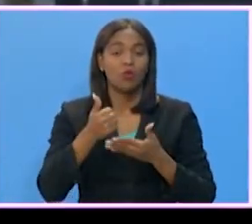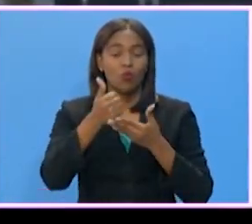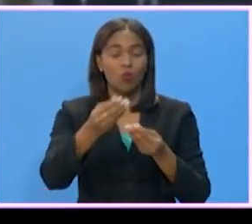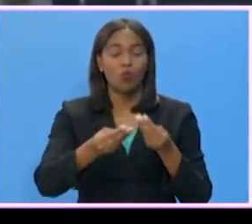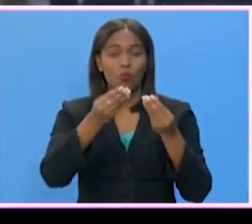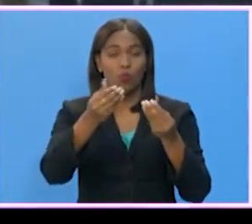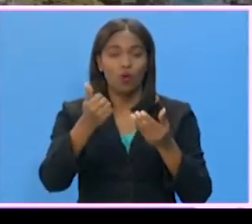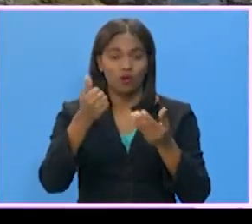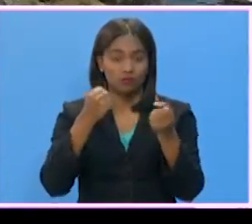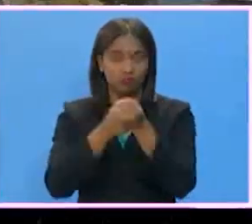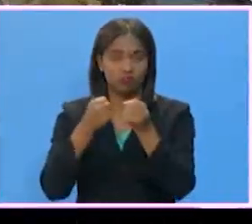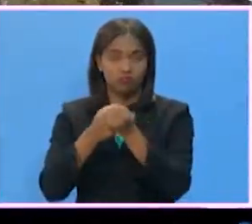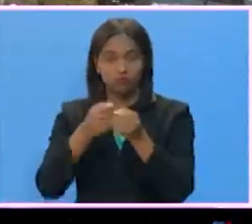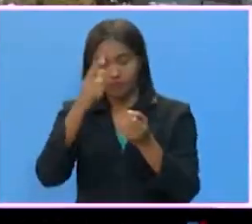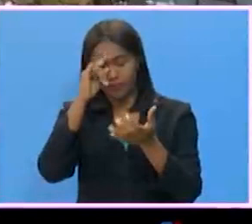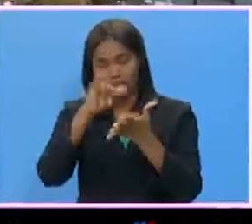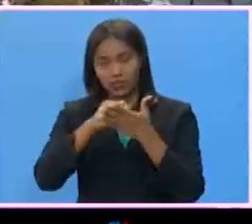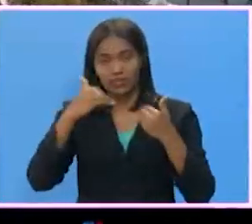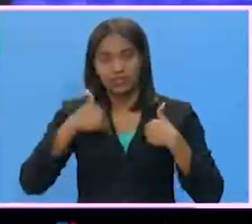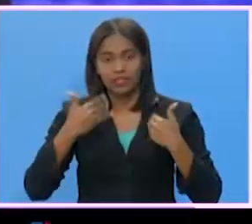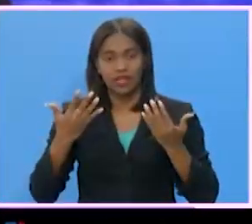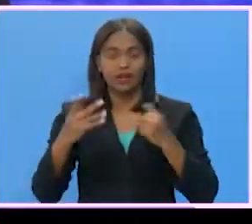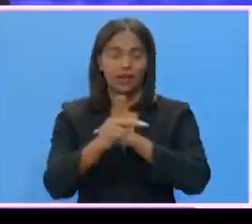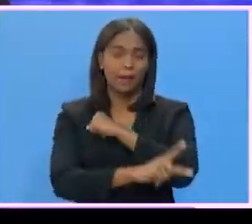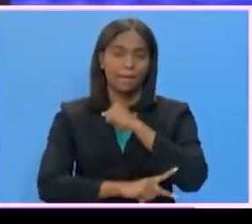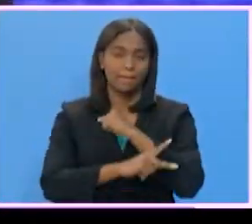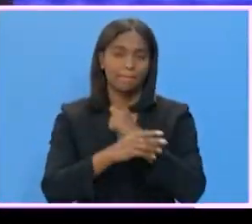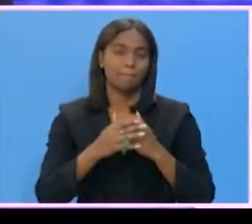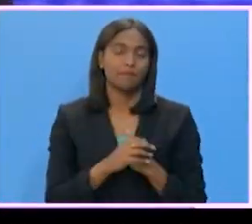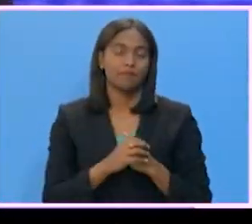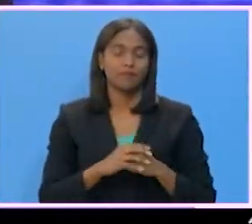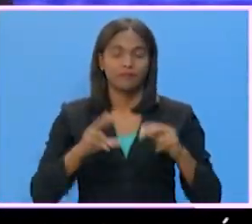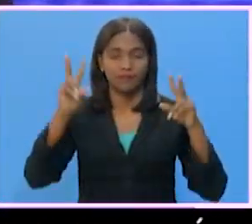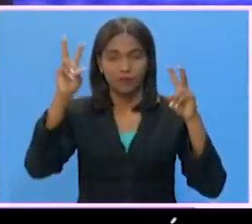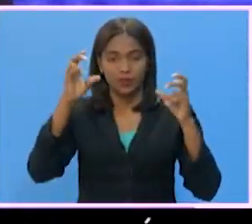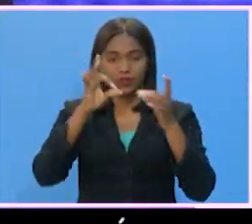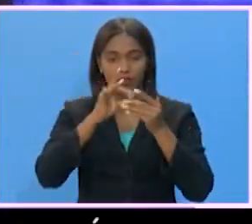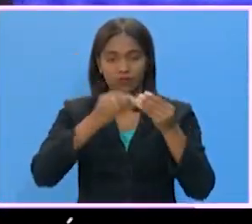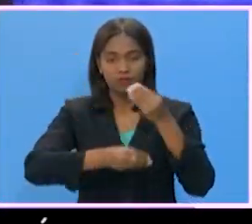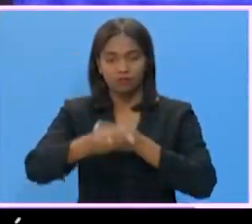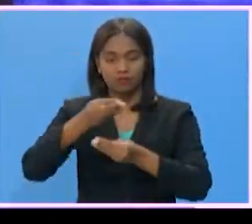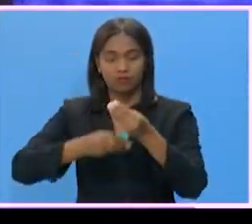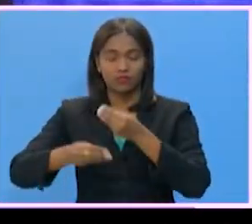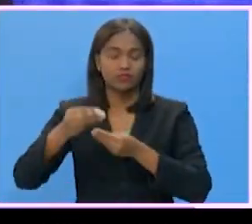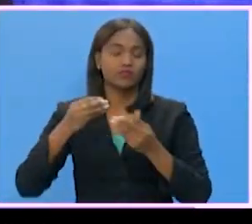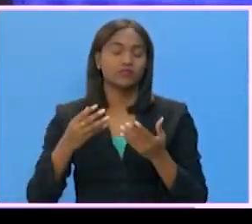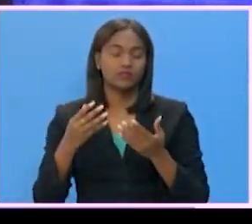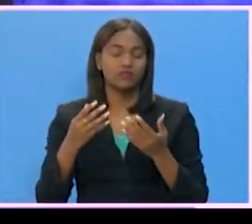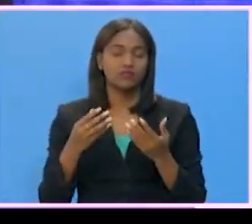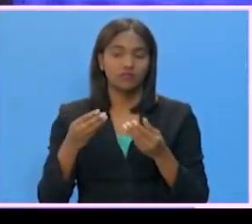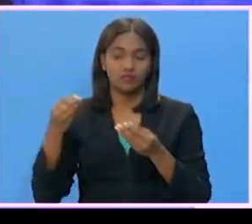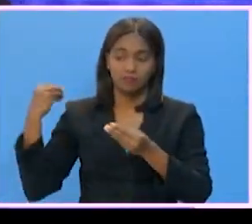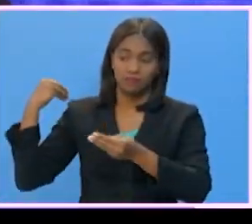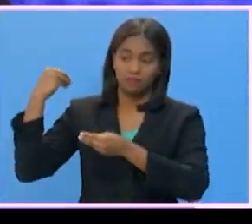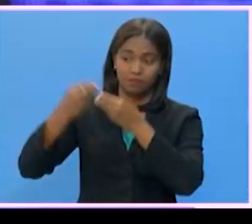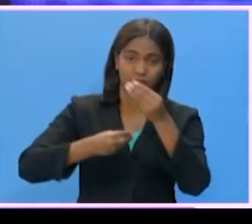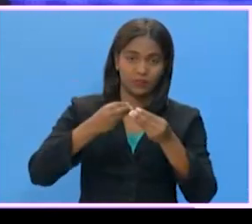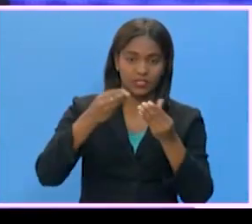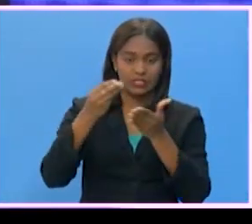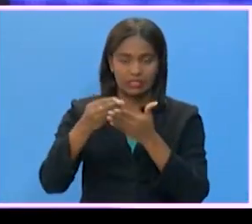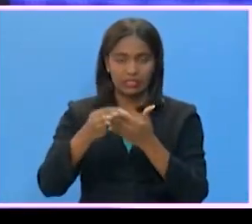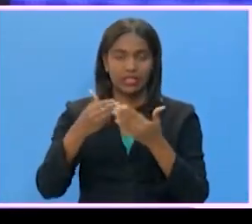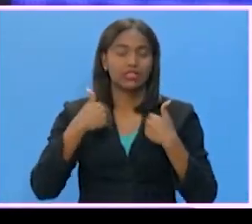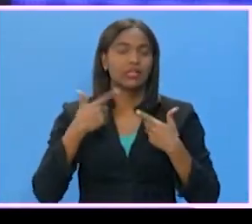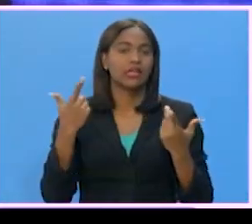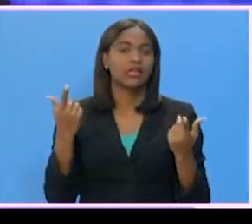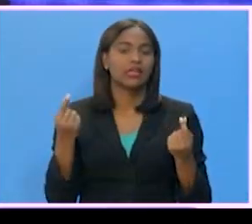de divisas con que cuenta el país. En términos de generación de divisas tenemos el